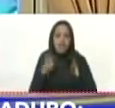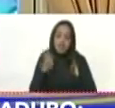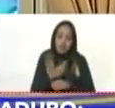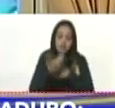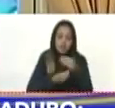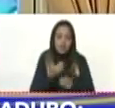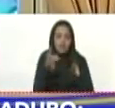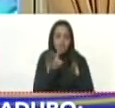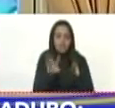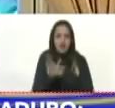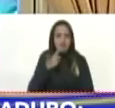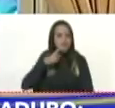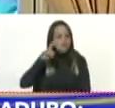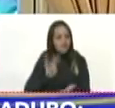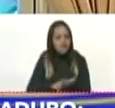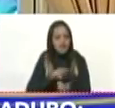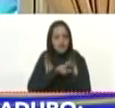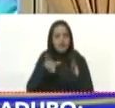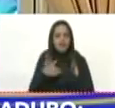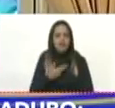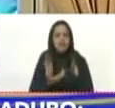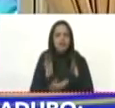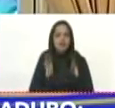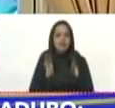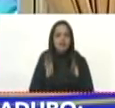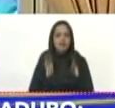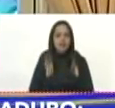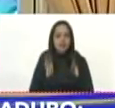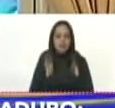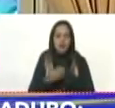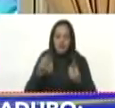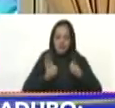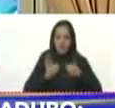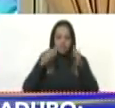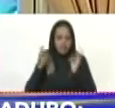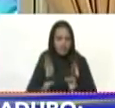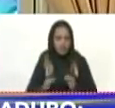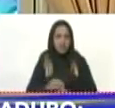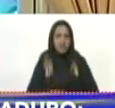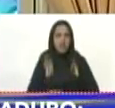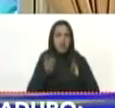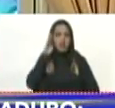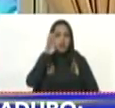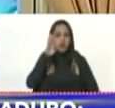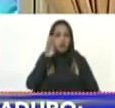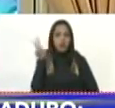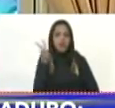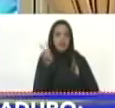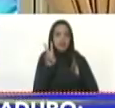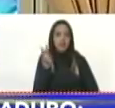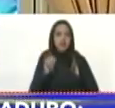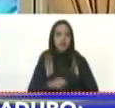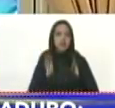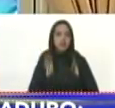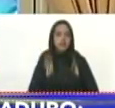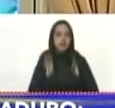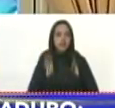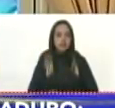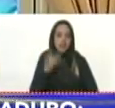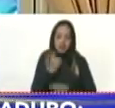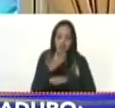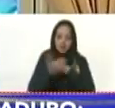bien de todos, para el bien de todos, por el vivir viviendo, por el futuro de Venezuela. Tenemos que lograrlo.